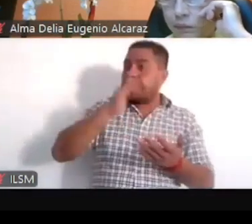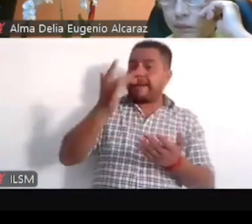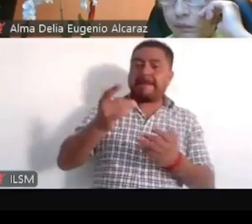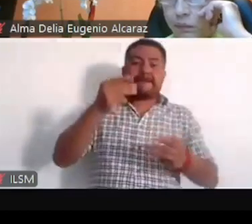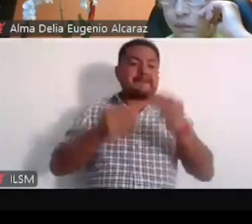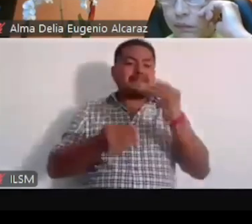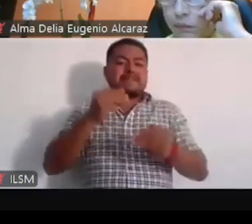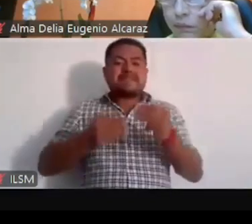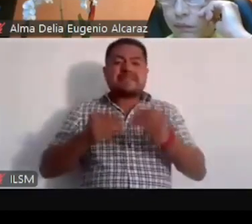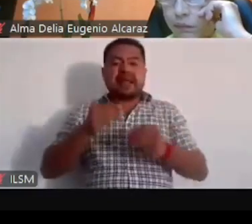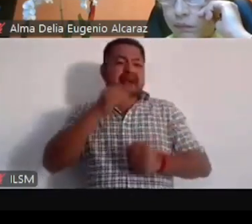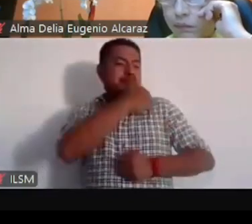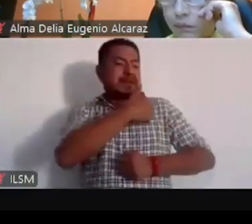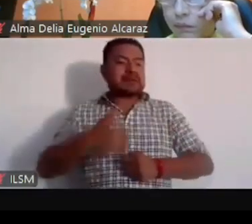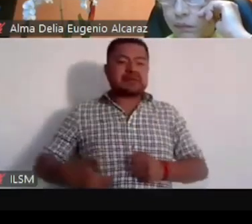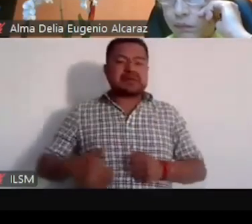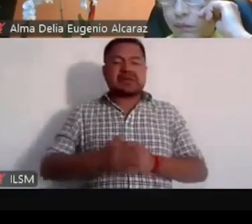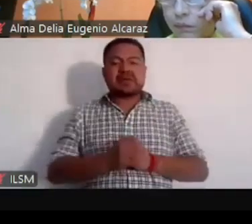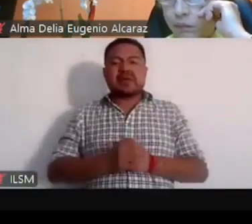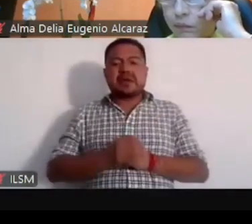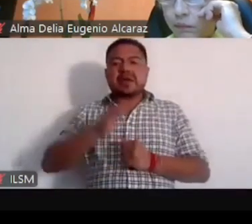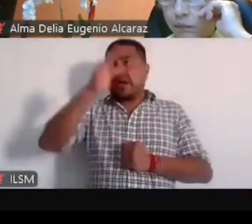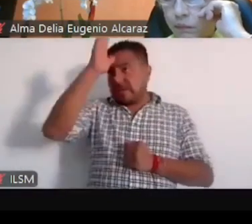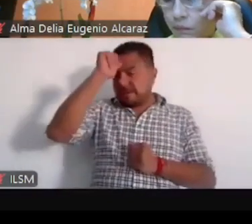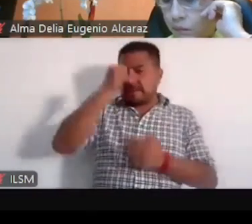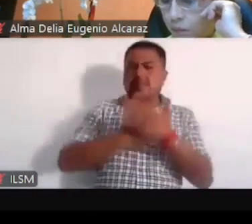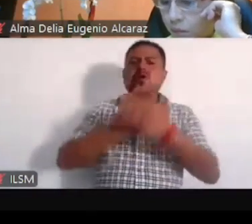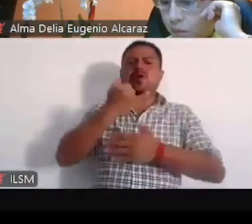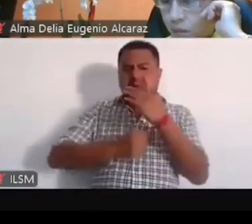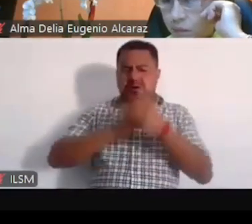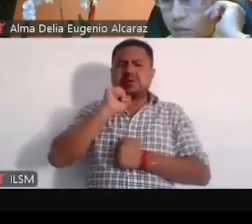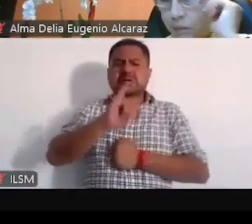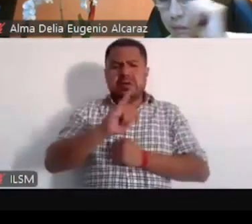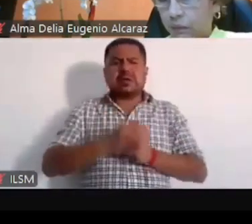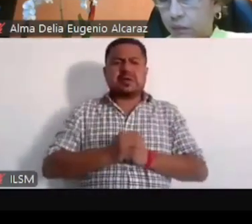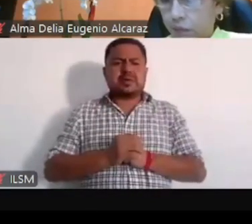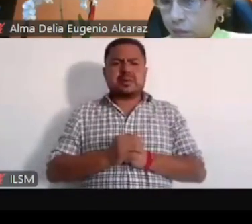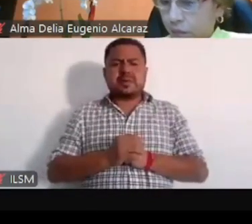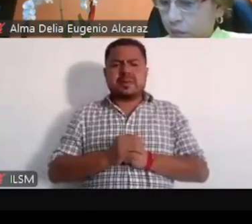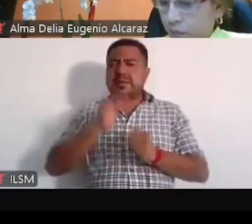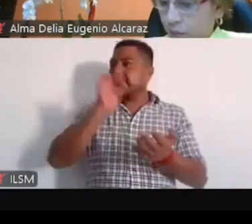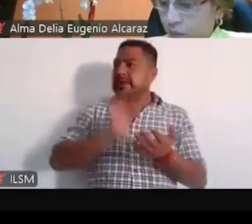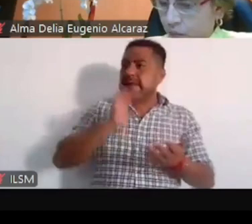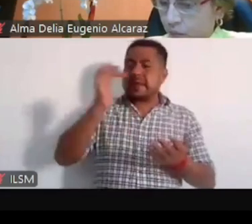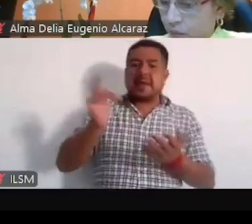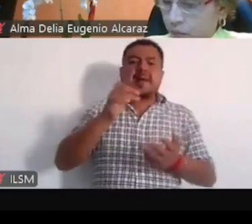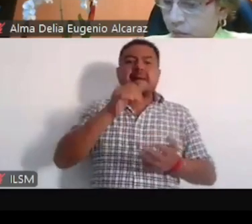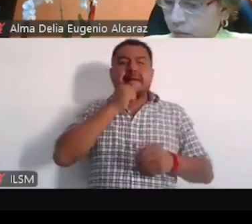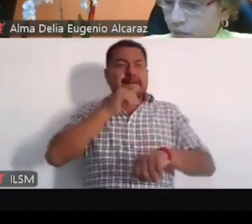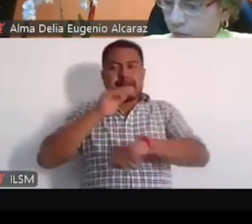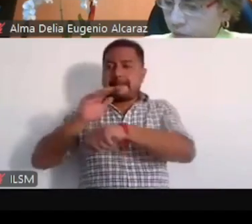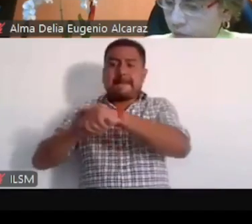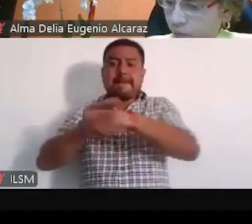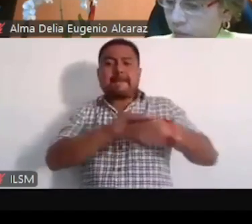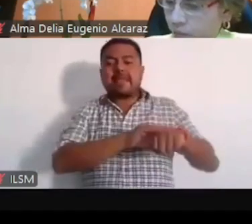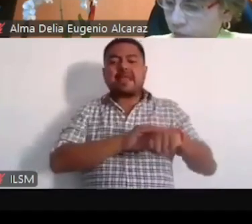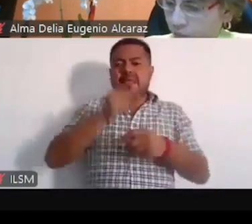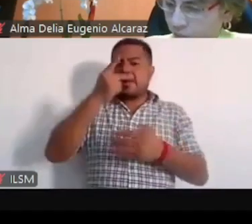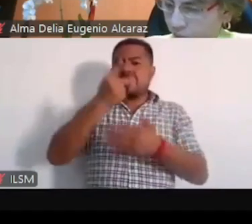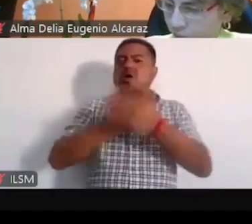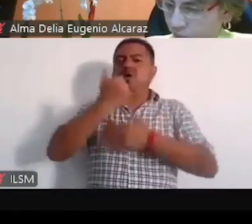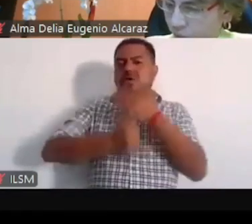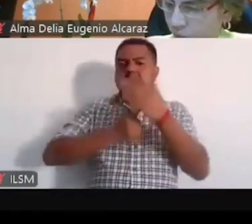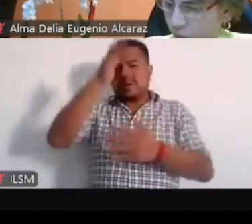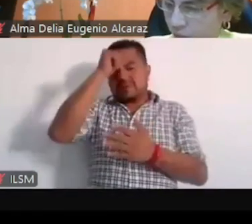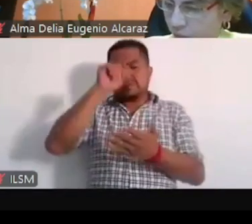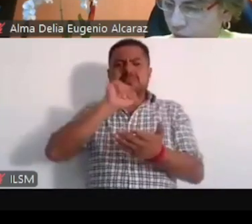magistrada evel Rodríguez chinol a favor del proyecto Gracias magistrada magistrada President magistrada magistrada el proyecto de resolución